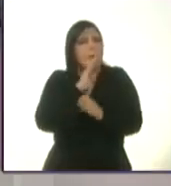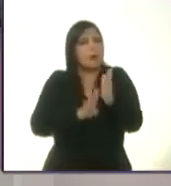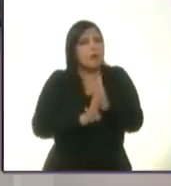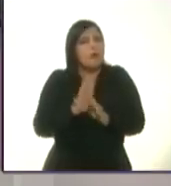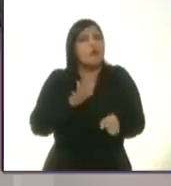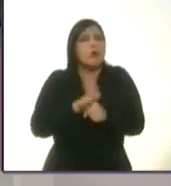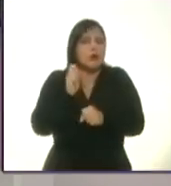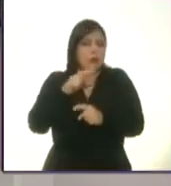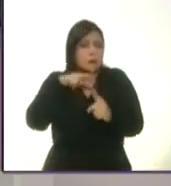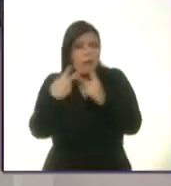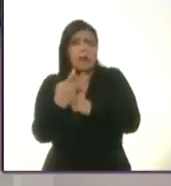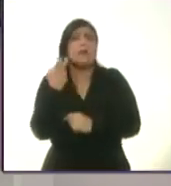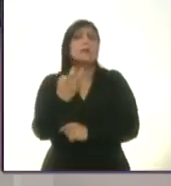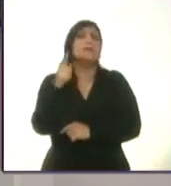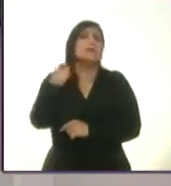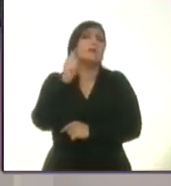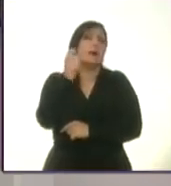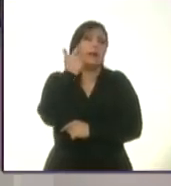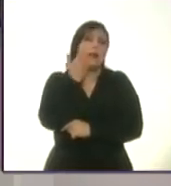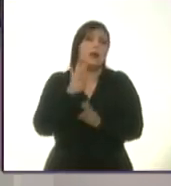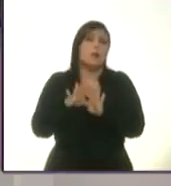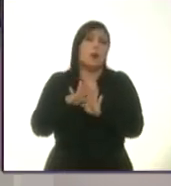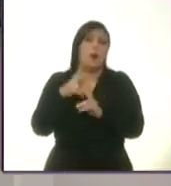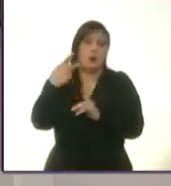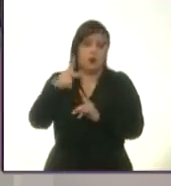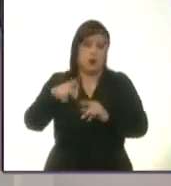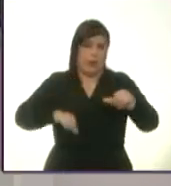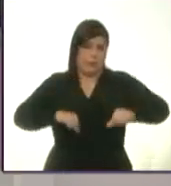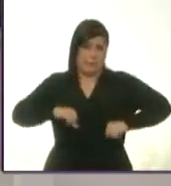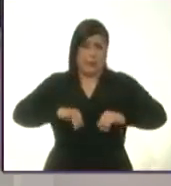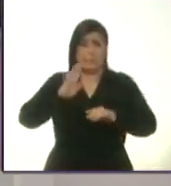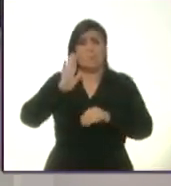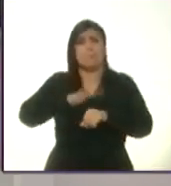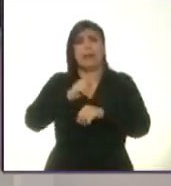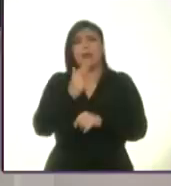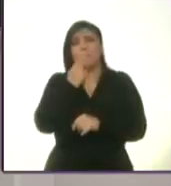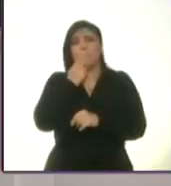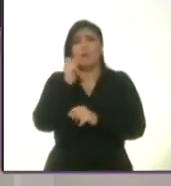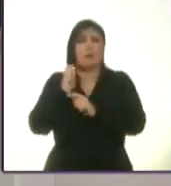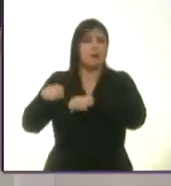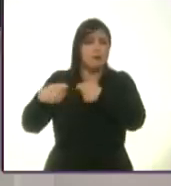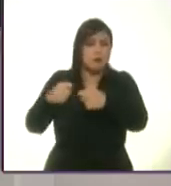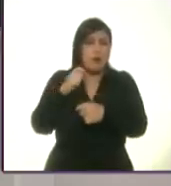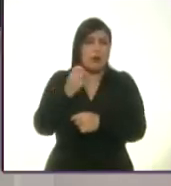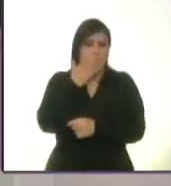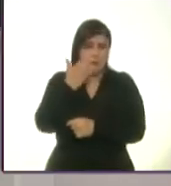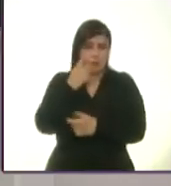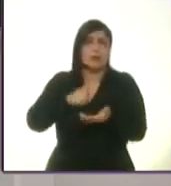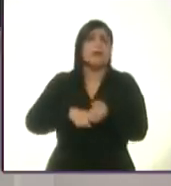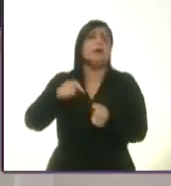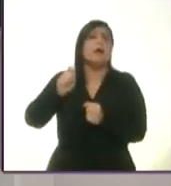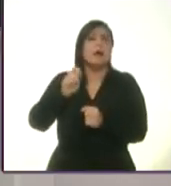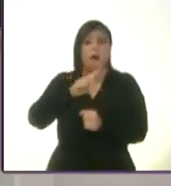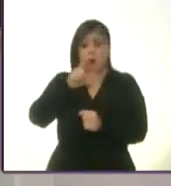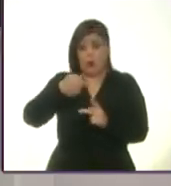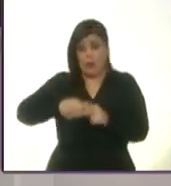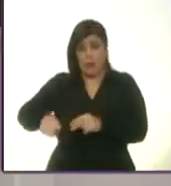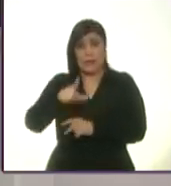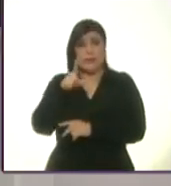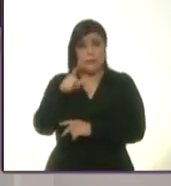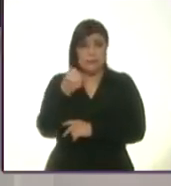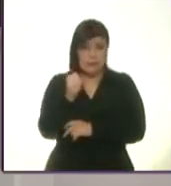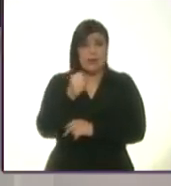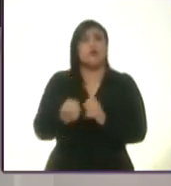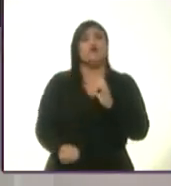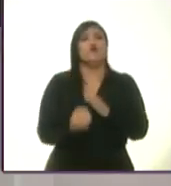a favor de una agenda conservadora pero bueno finalmente a partir del 17 de septiembre que entra en vigor la nueva